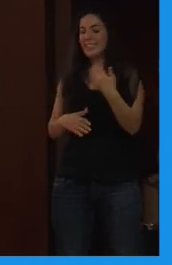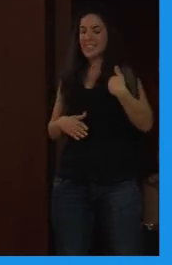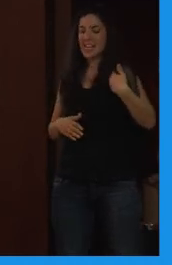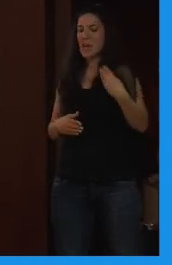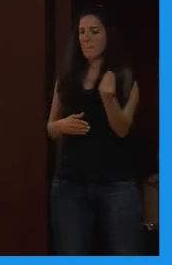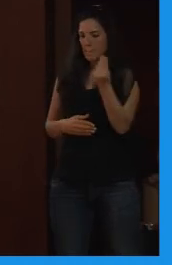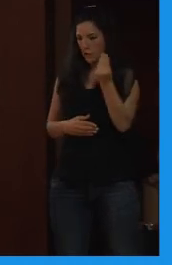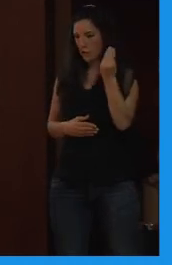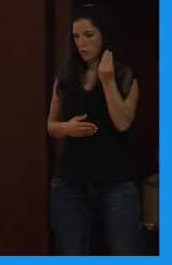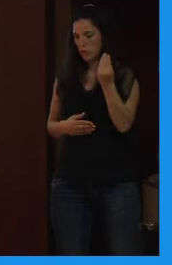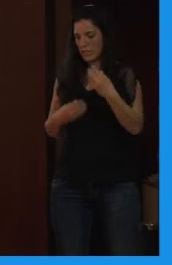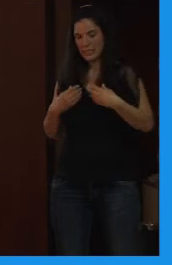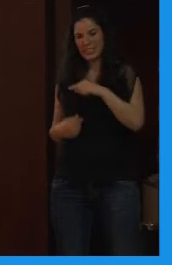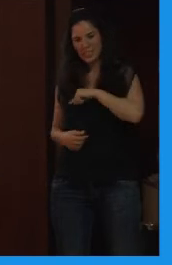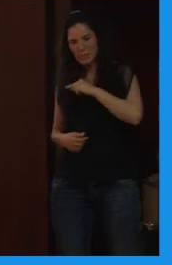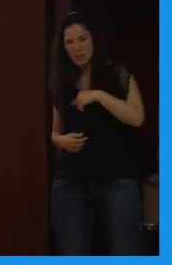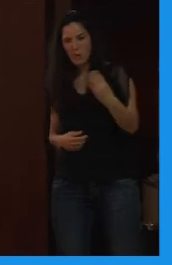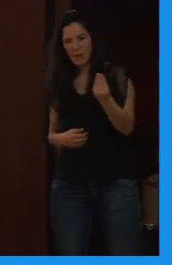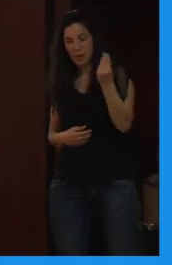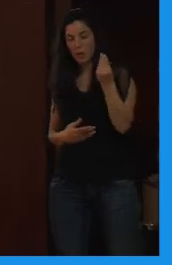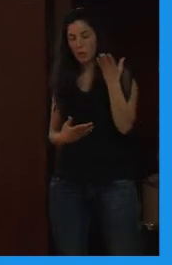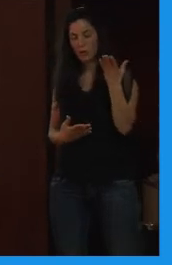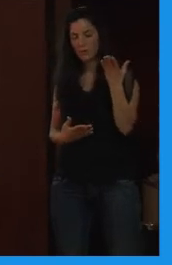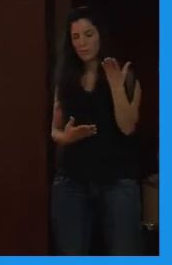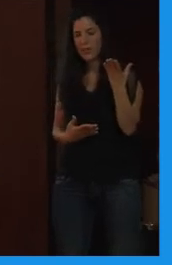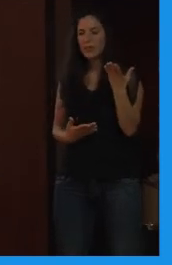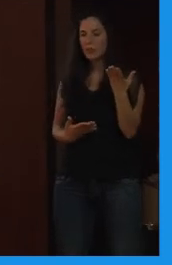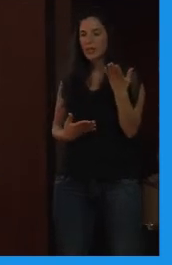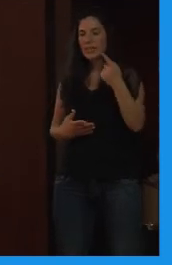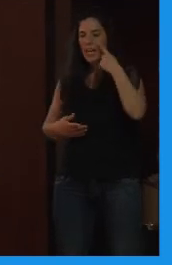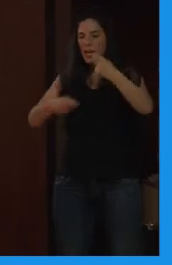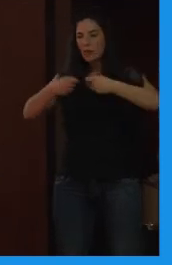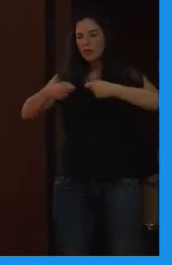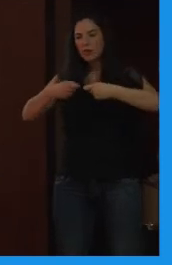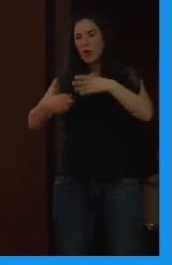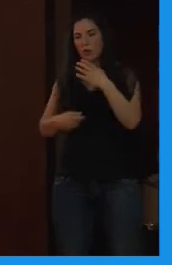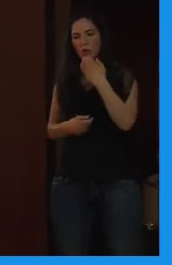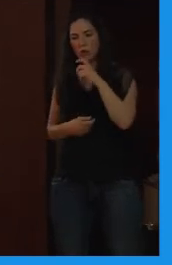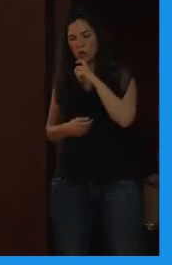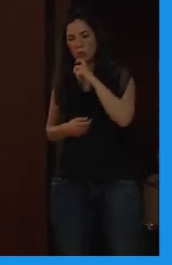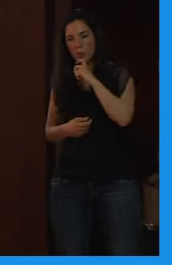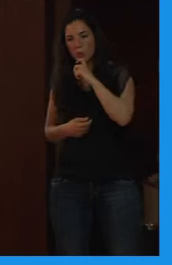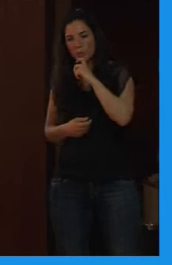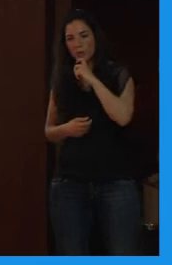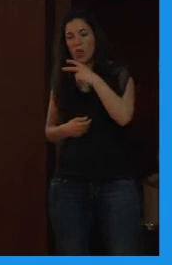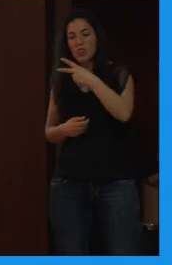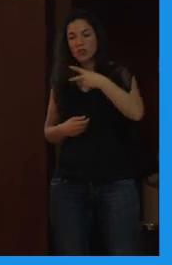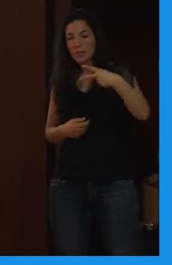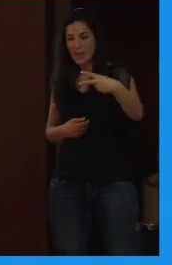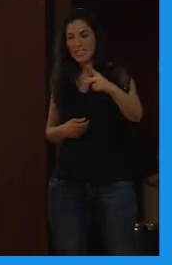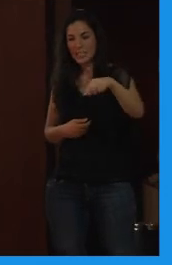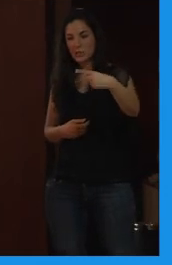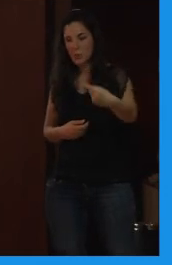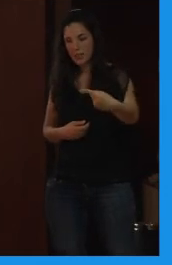niveles de hormonas adecuados. Los ajustes se deben hacer normalmente a las 6 semanas, porque ya os he dicho, para encontrar los